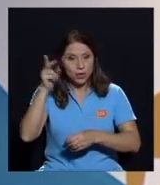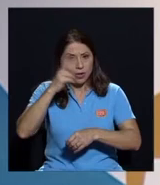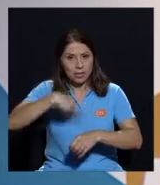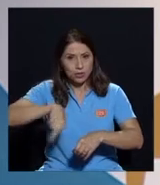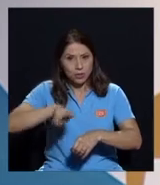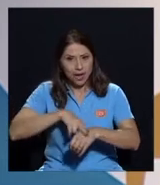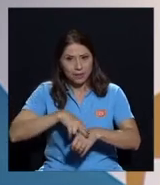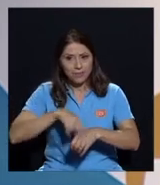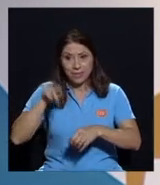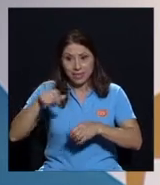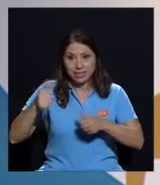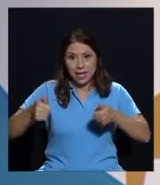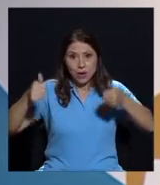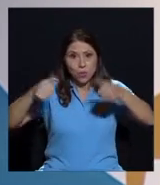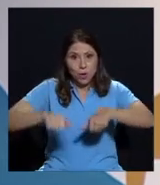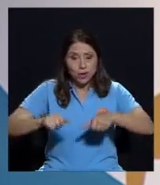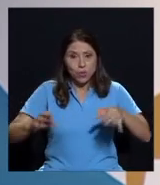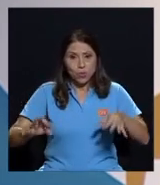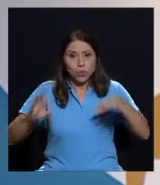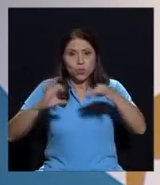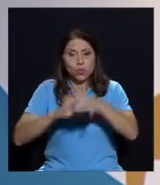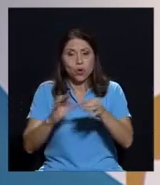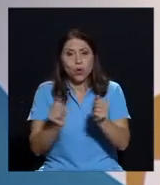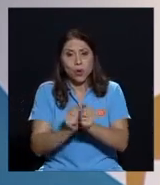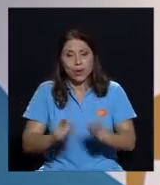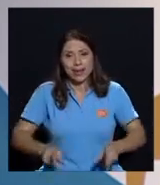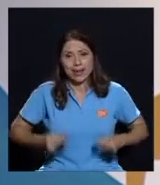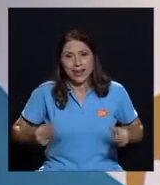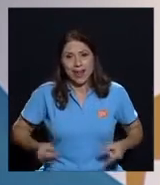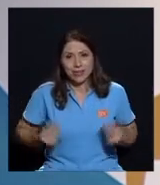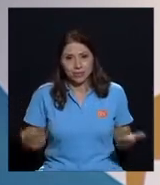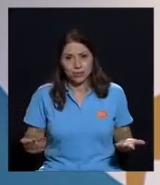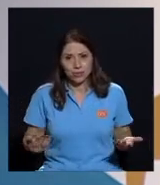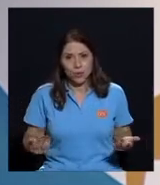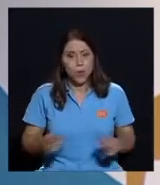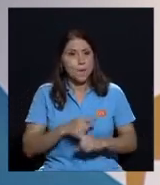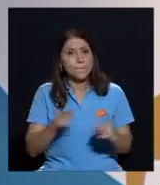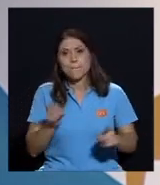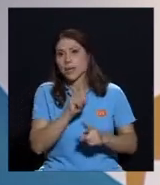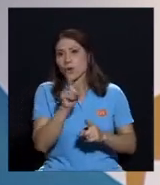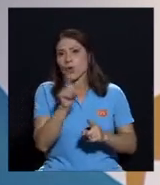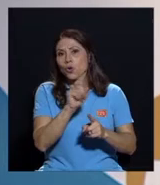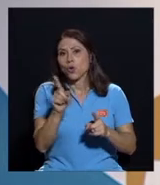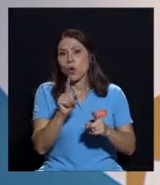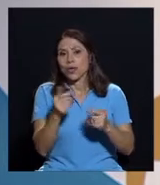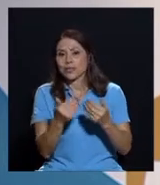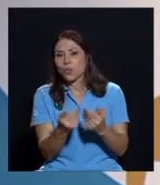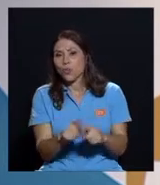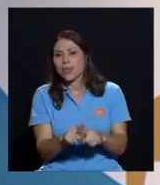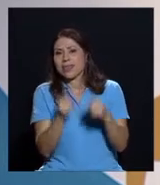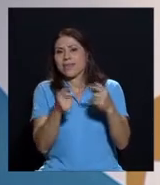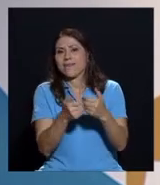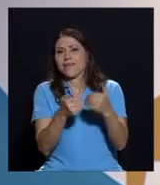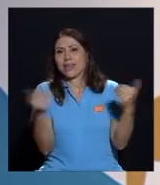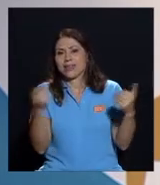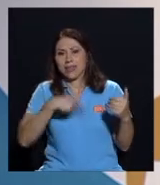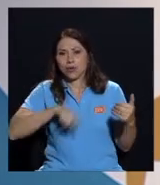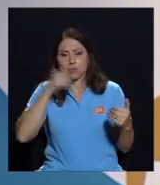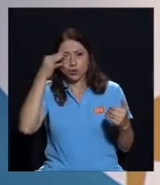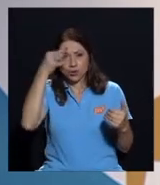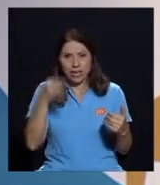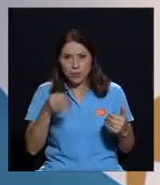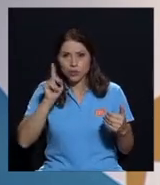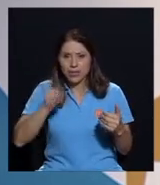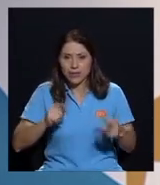de este acuerdo tiene que ver en materia del gasto y tampoco era que se distanció muchísimo de lo que nosotros consideramos debe hacerse en el gasto en el gasto